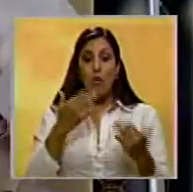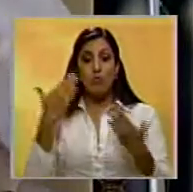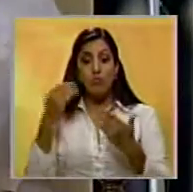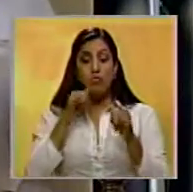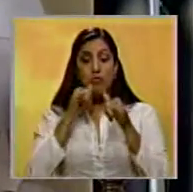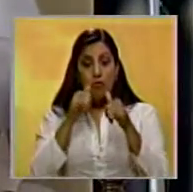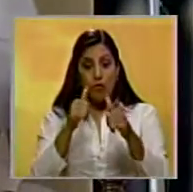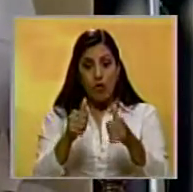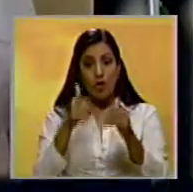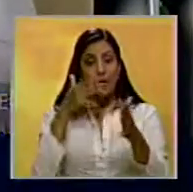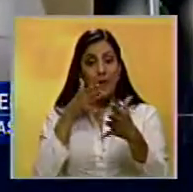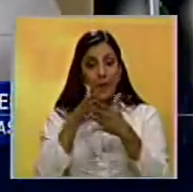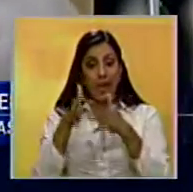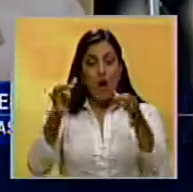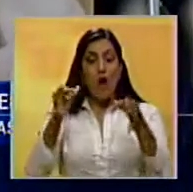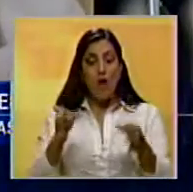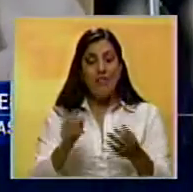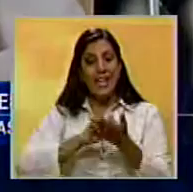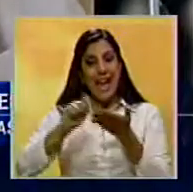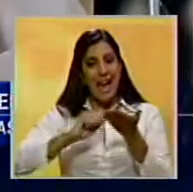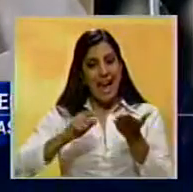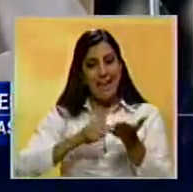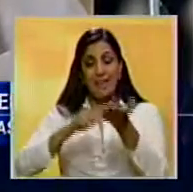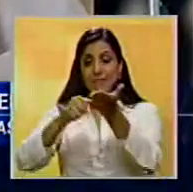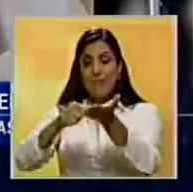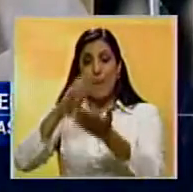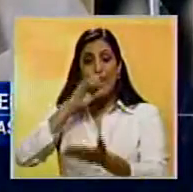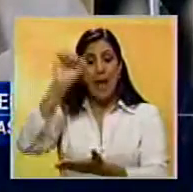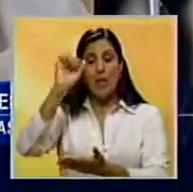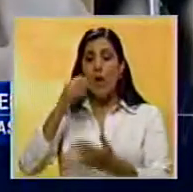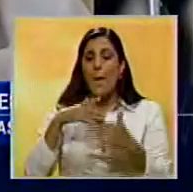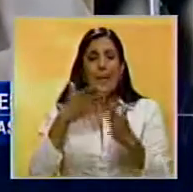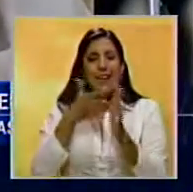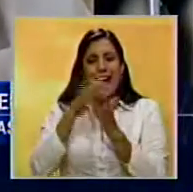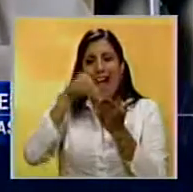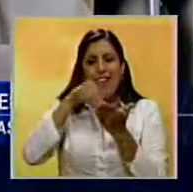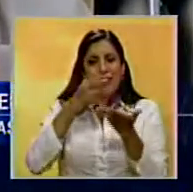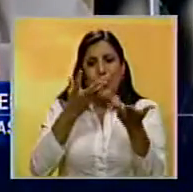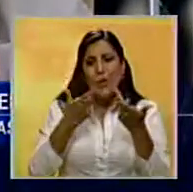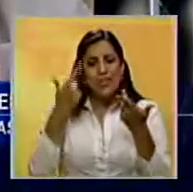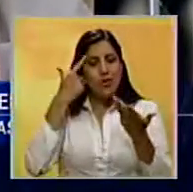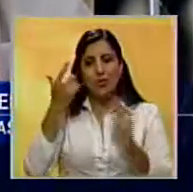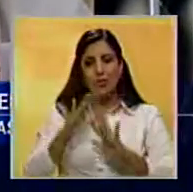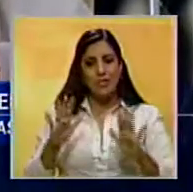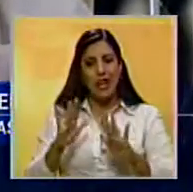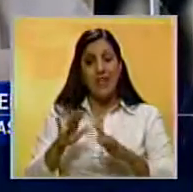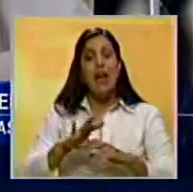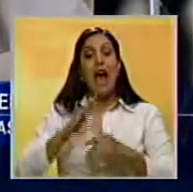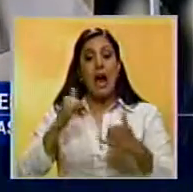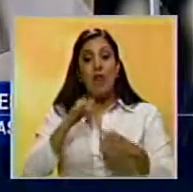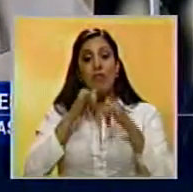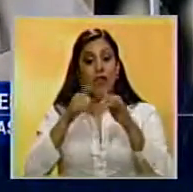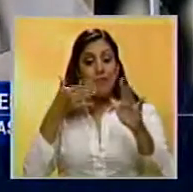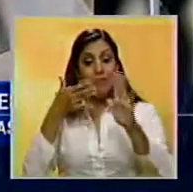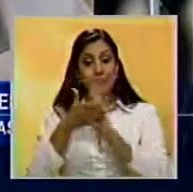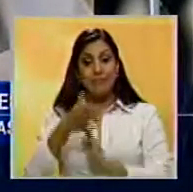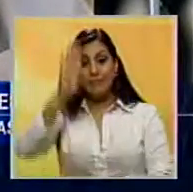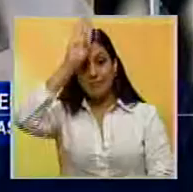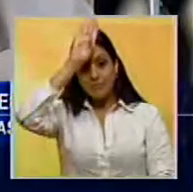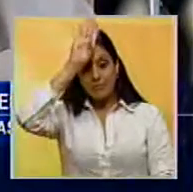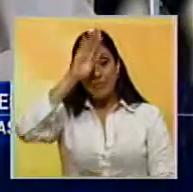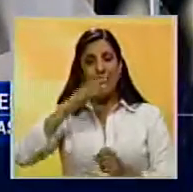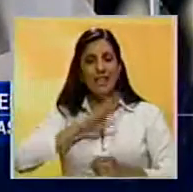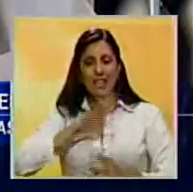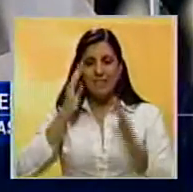federico lombardi confirmó el envío de la misiva sin revelar su contenido lo que sí informó lombardi es que el santo padre-